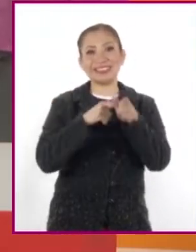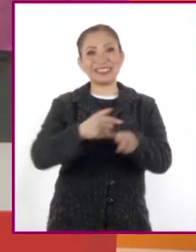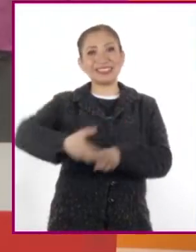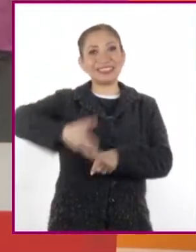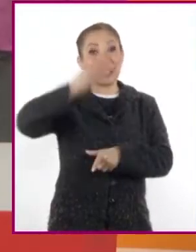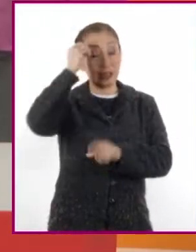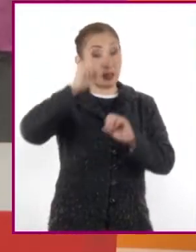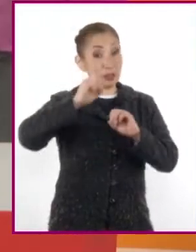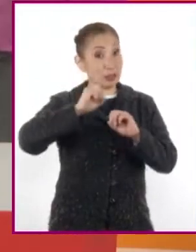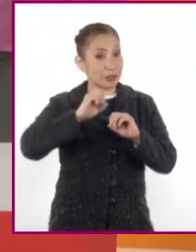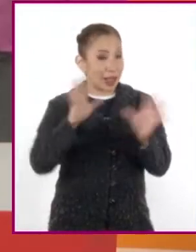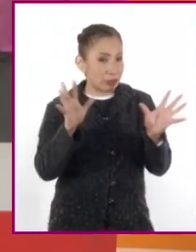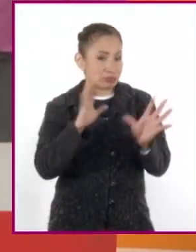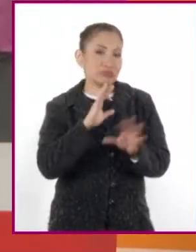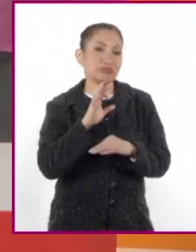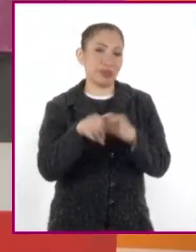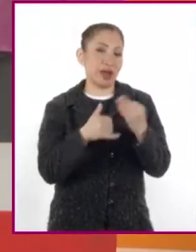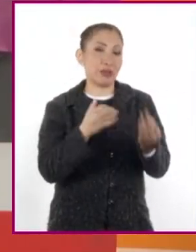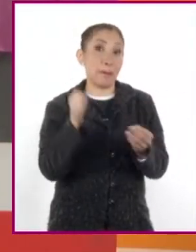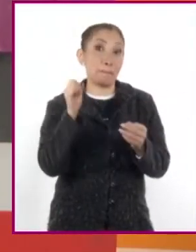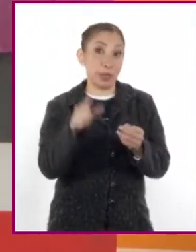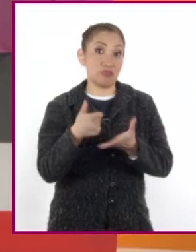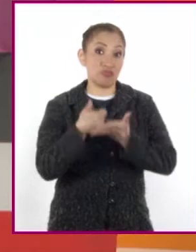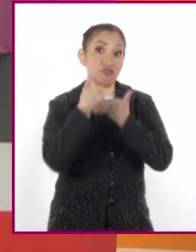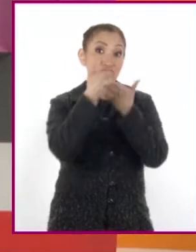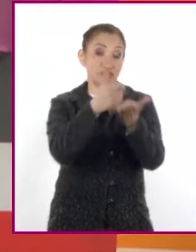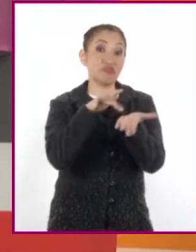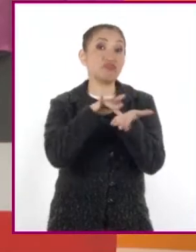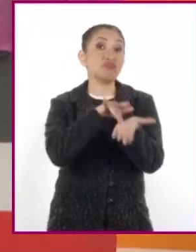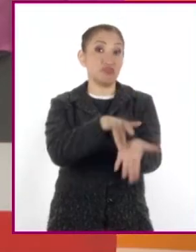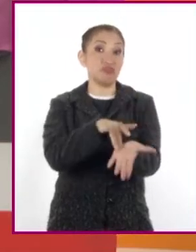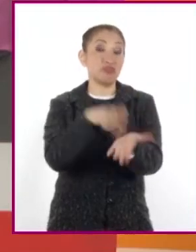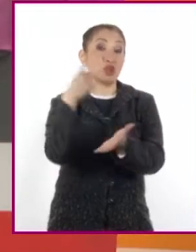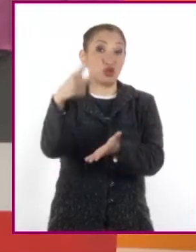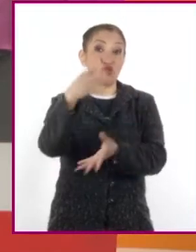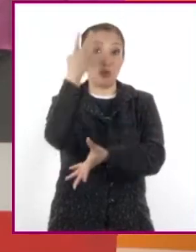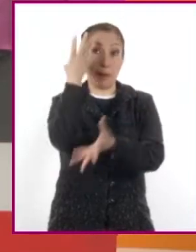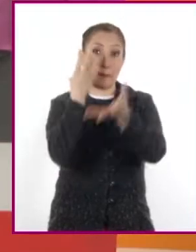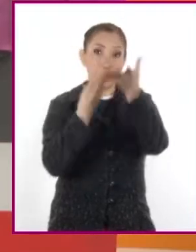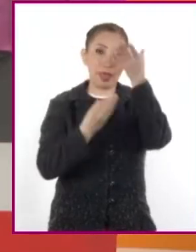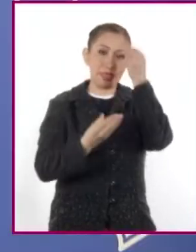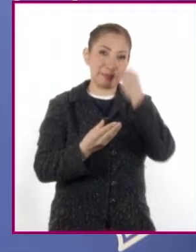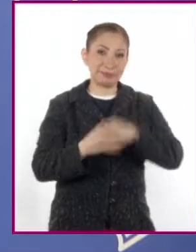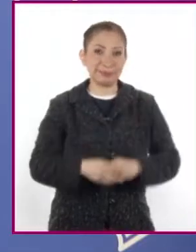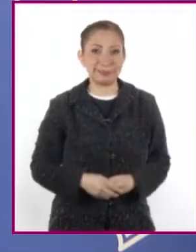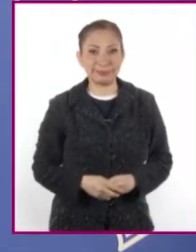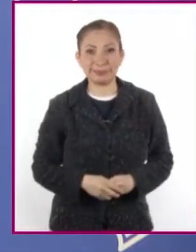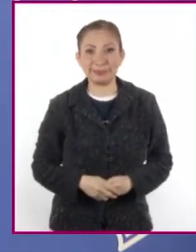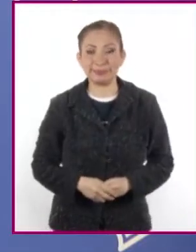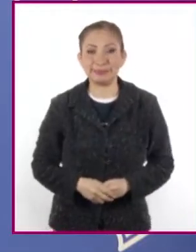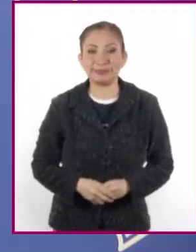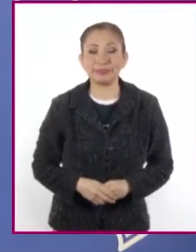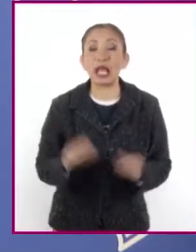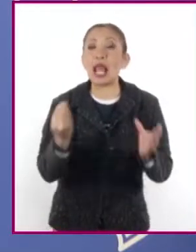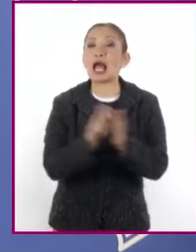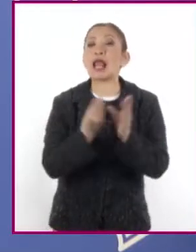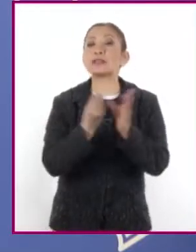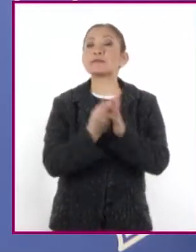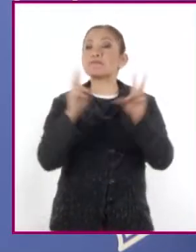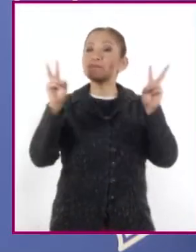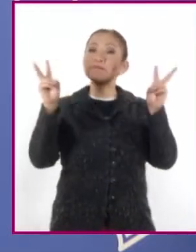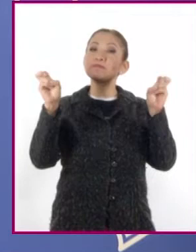aprendiendo. Claro, todo esto como un recurso para apoyarles en su aprendizaje. Nuestra sesión se